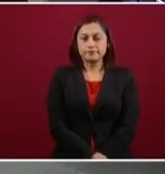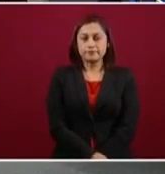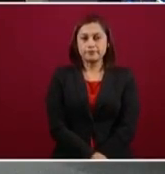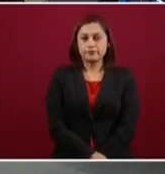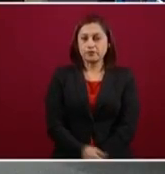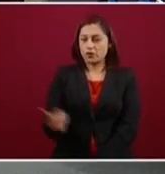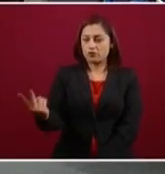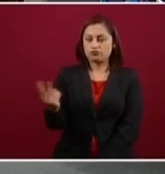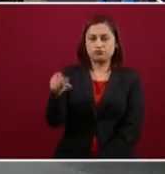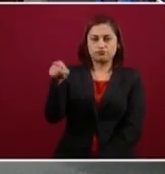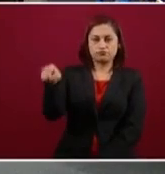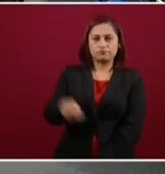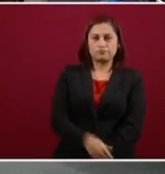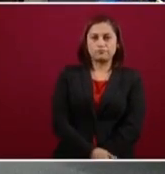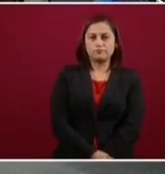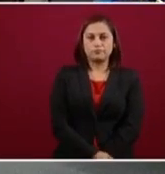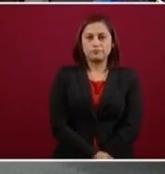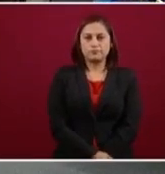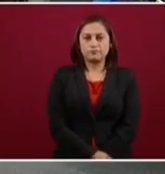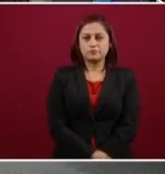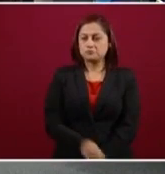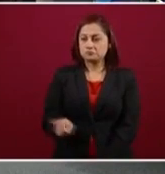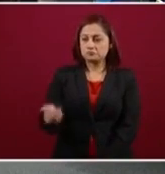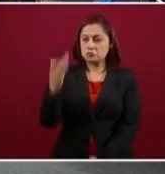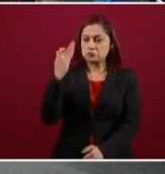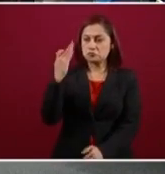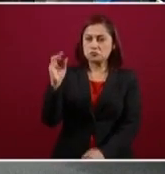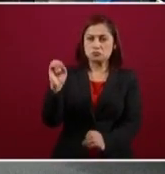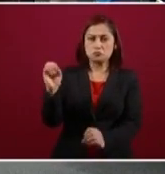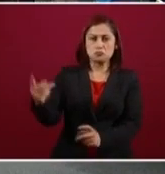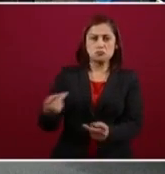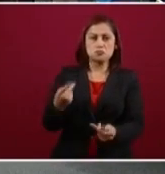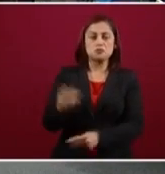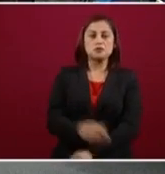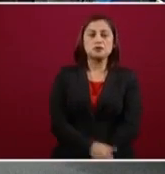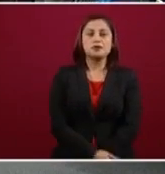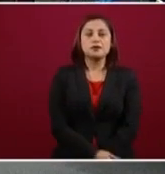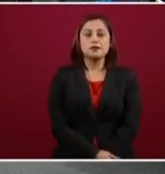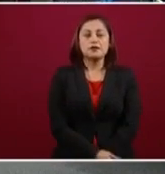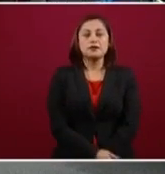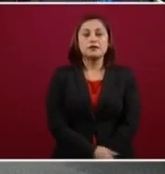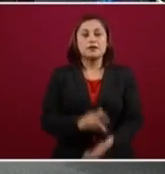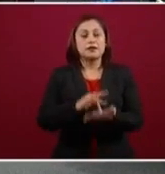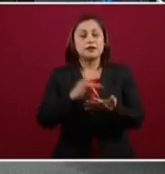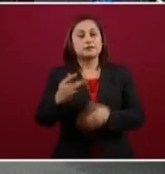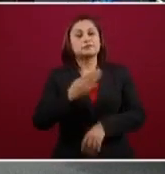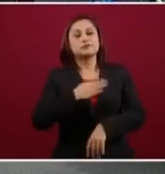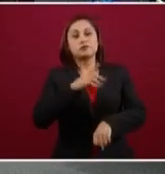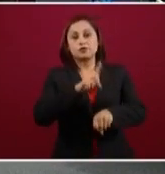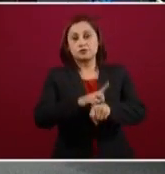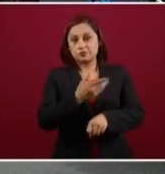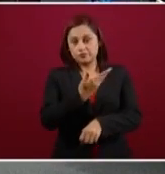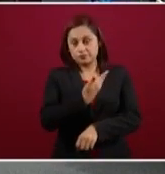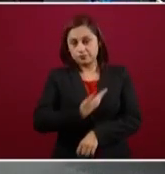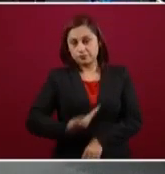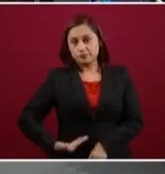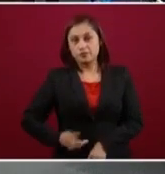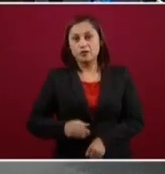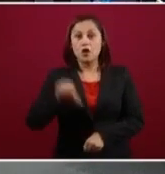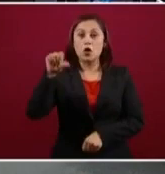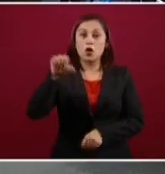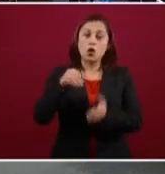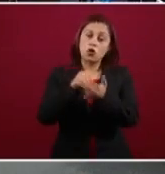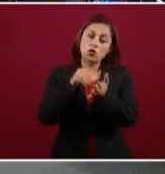ustedes dos, que ya tiene tiempo que no preguntan. Buenos días, presidente. Hoy publicamos